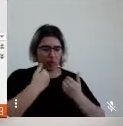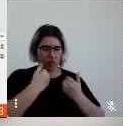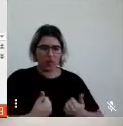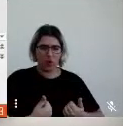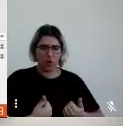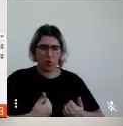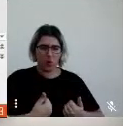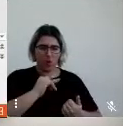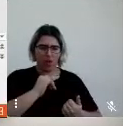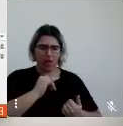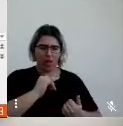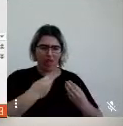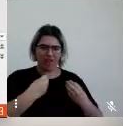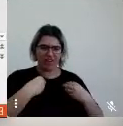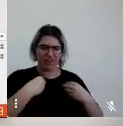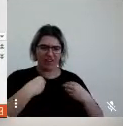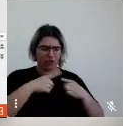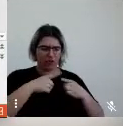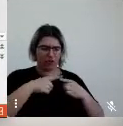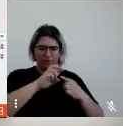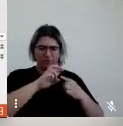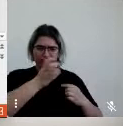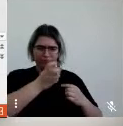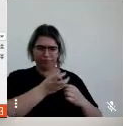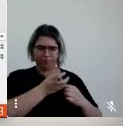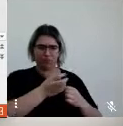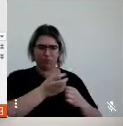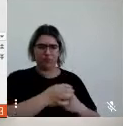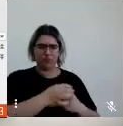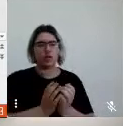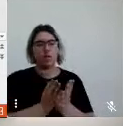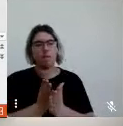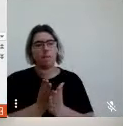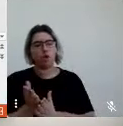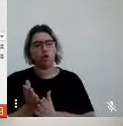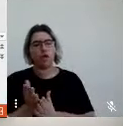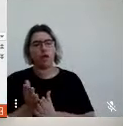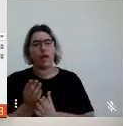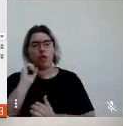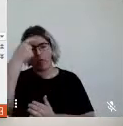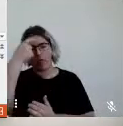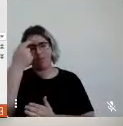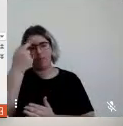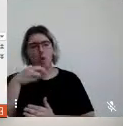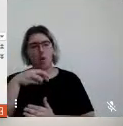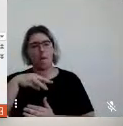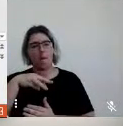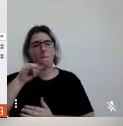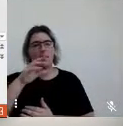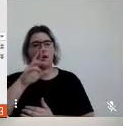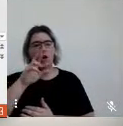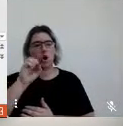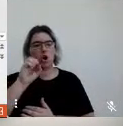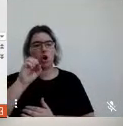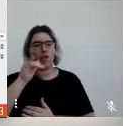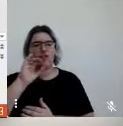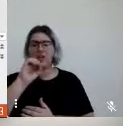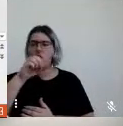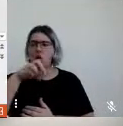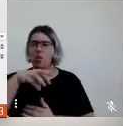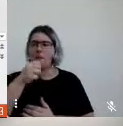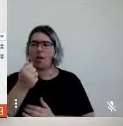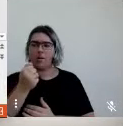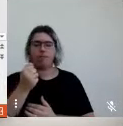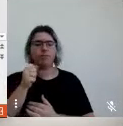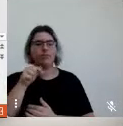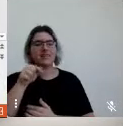además muy complejo. Y por otro lado, el concepto de microbioma que hace referencia a todo el hábitat